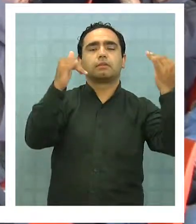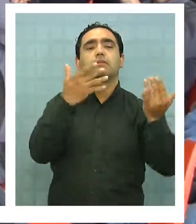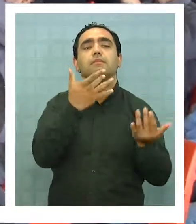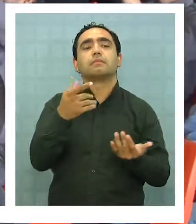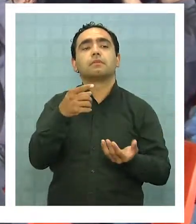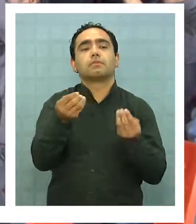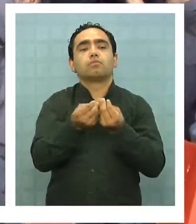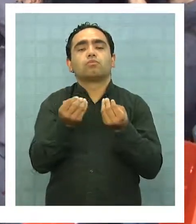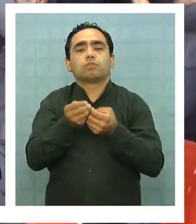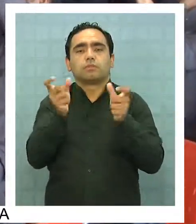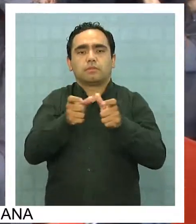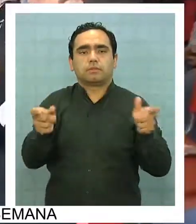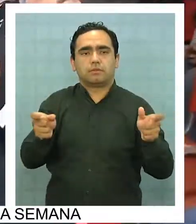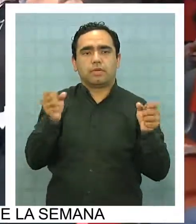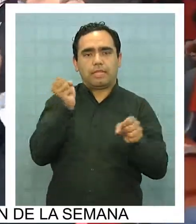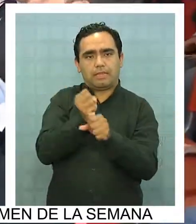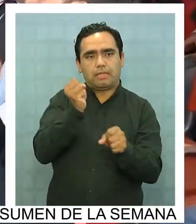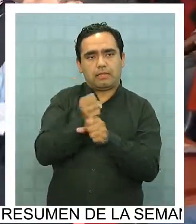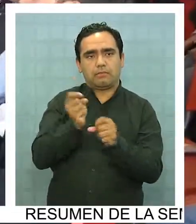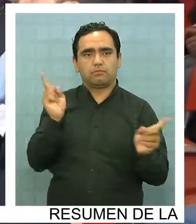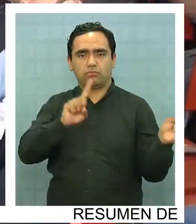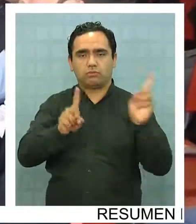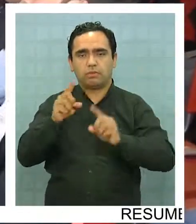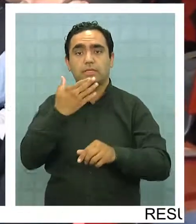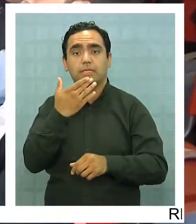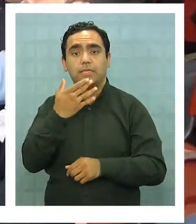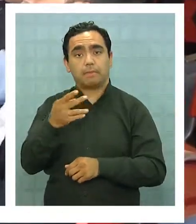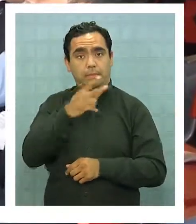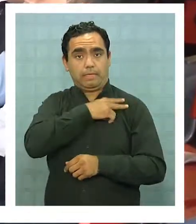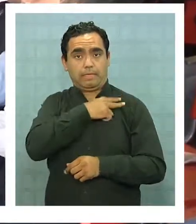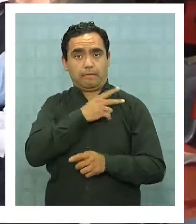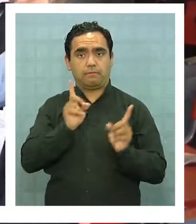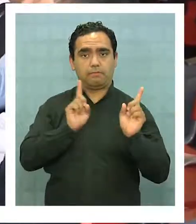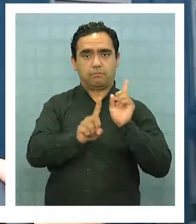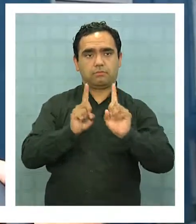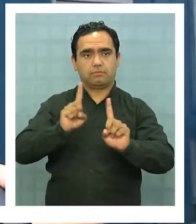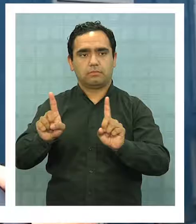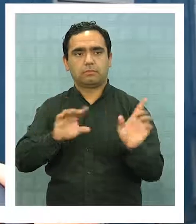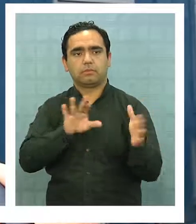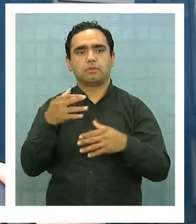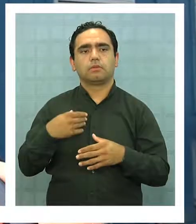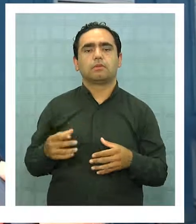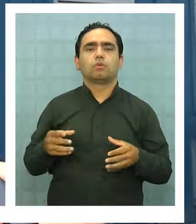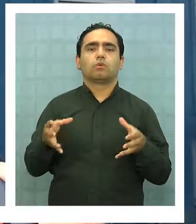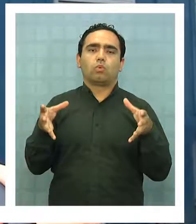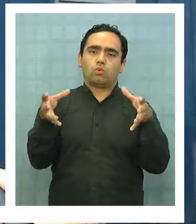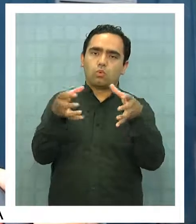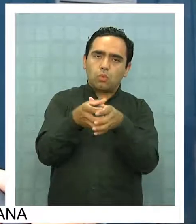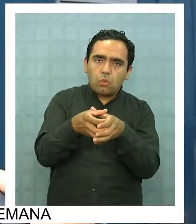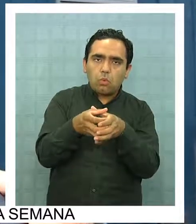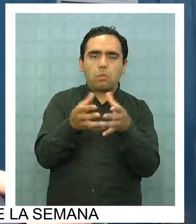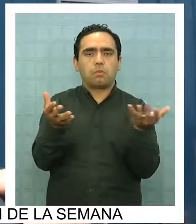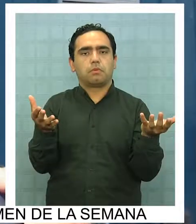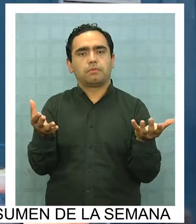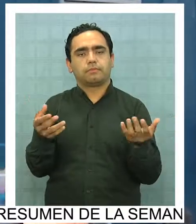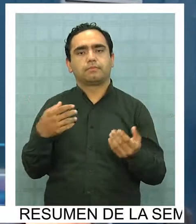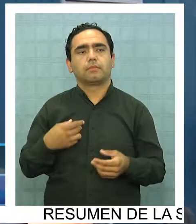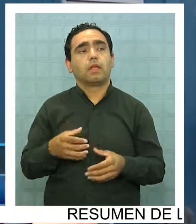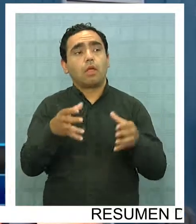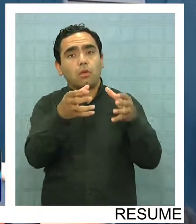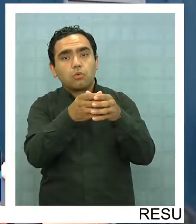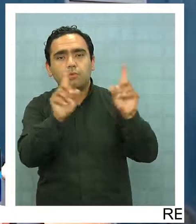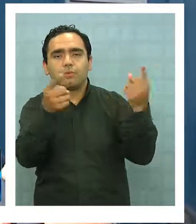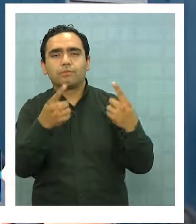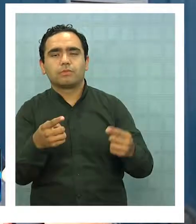alta presencia de trabajadores y parte de la plana ejecutiva de la cuprífera. Es un gran conjunto chileno, que lo quieren,